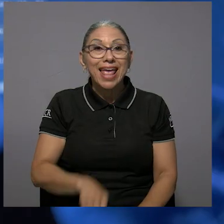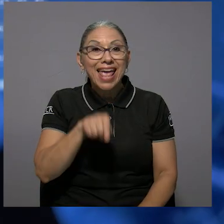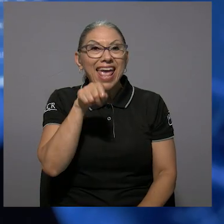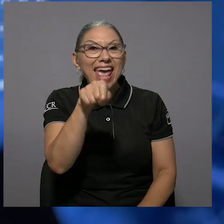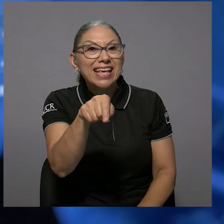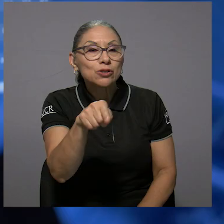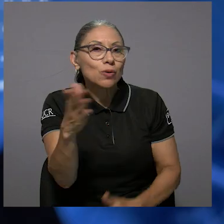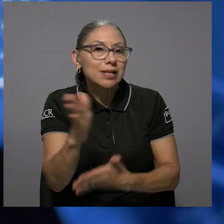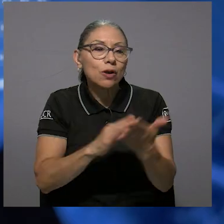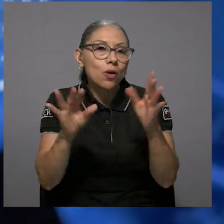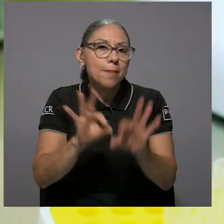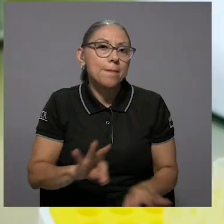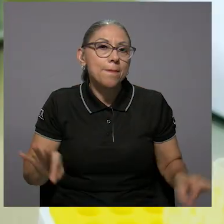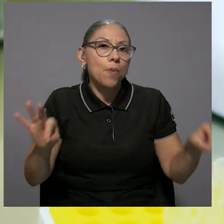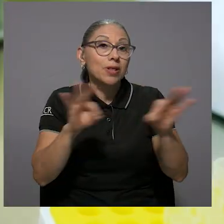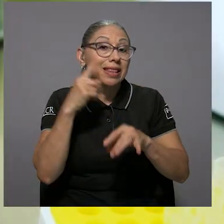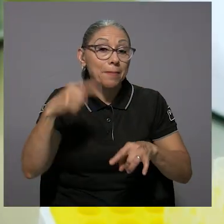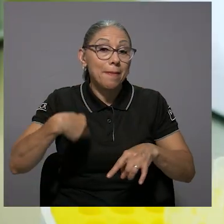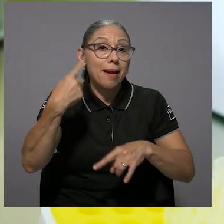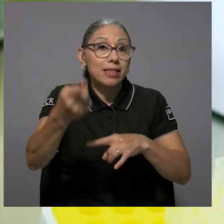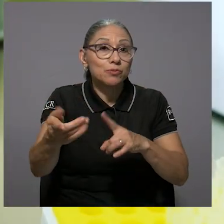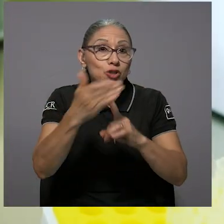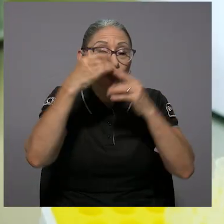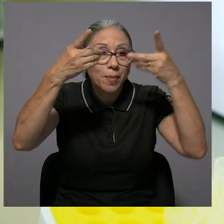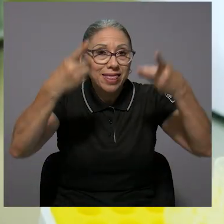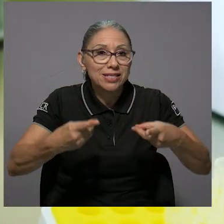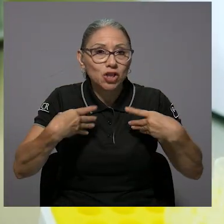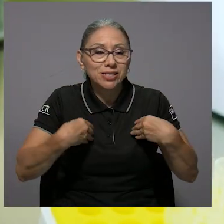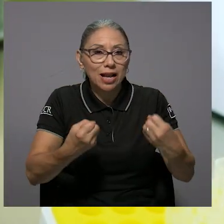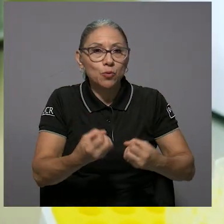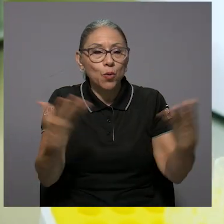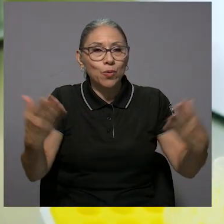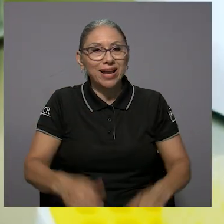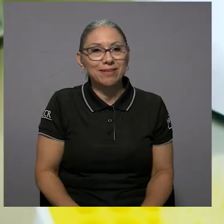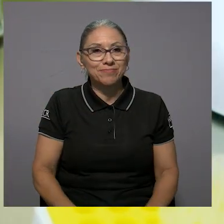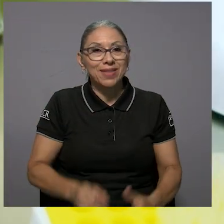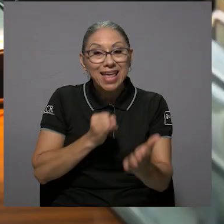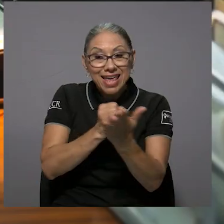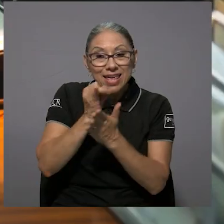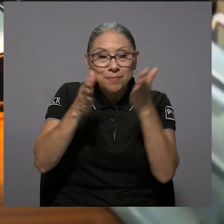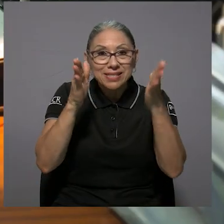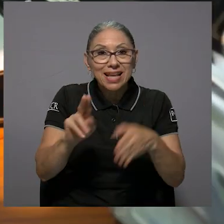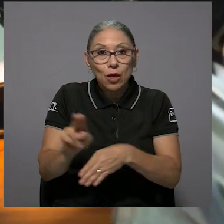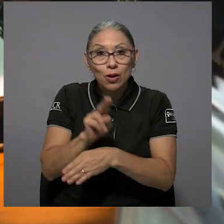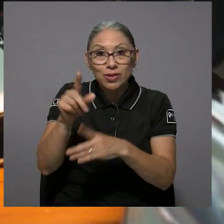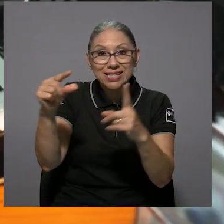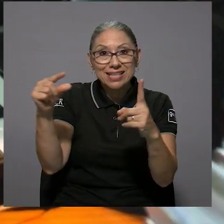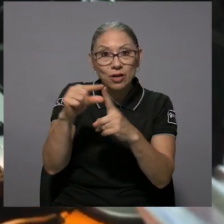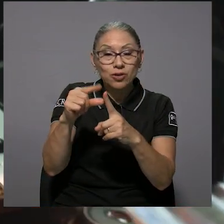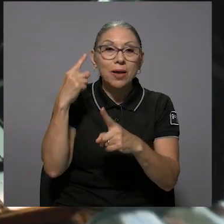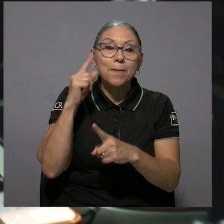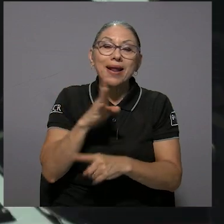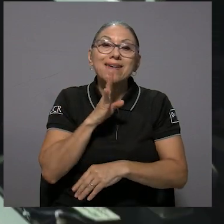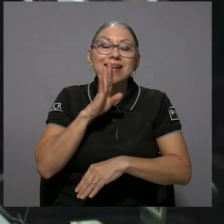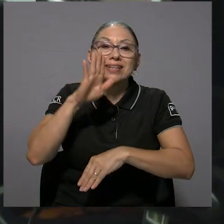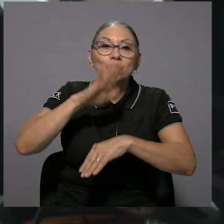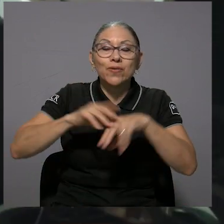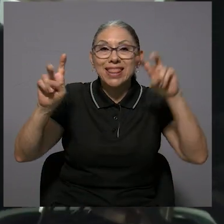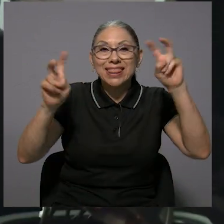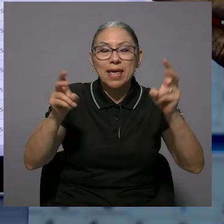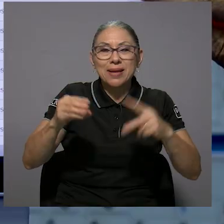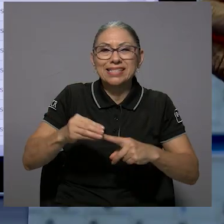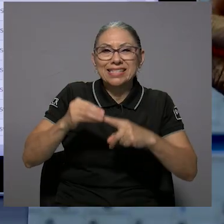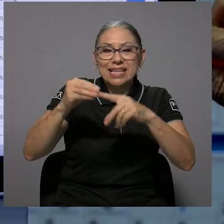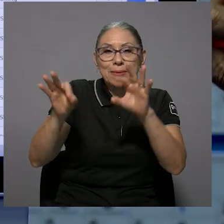Esta es una herramienta esencial para la toma de decisiones en salud pública. La investigadora utiliza este concepto para referirse a